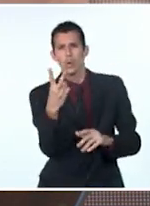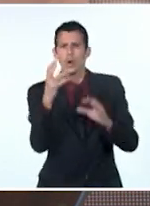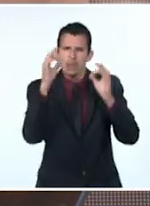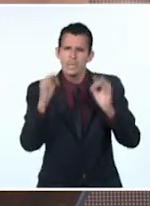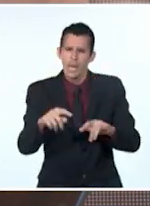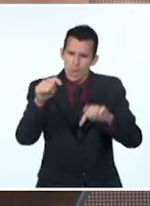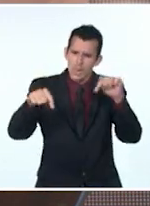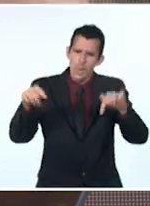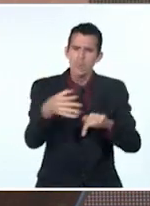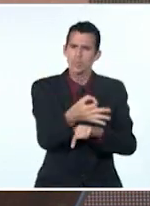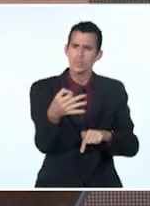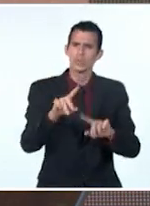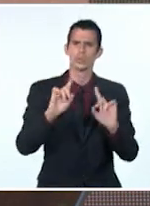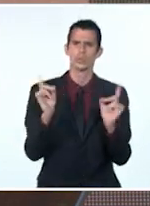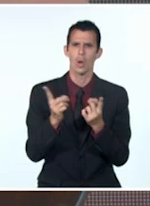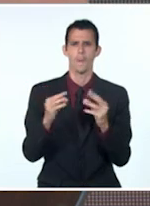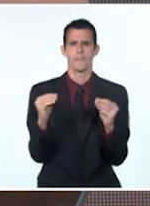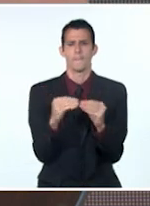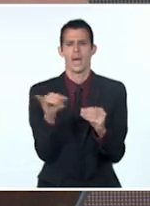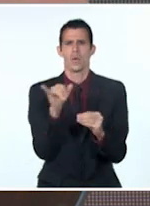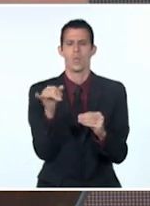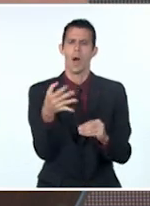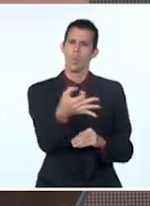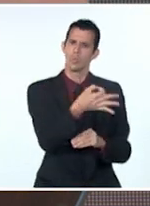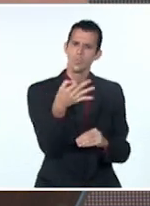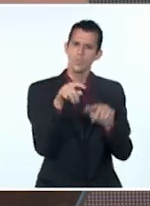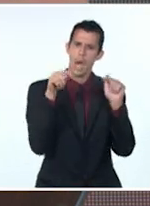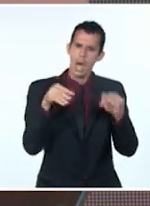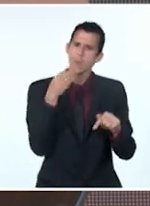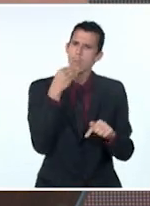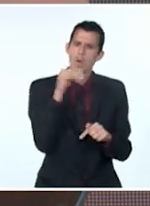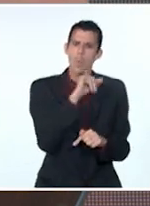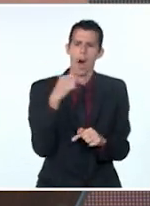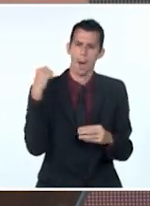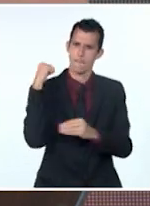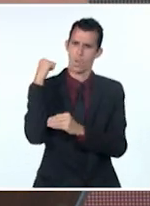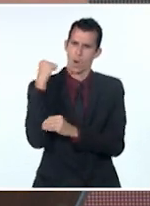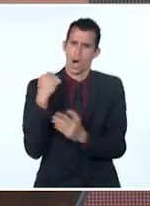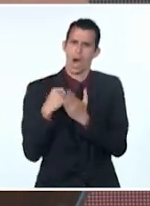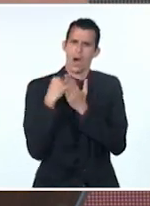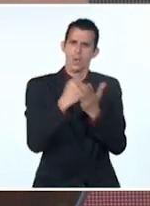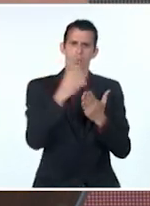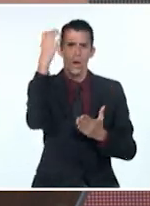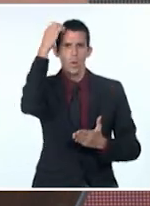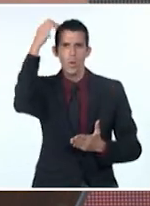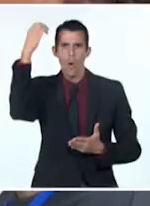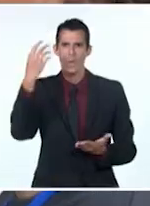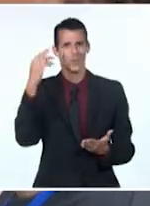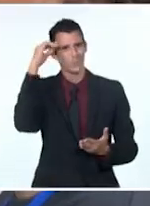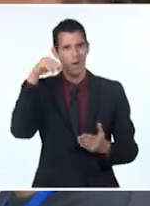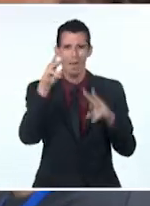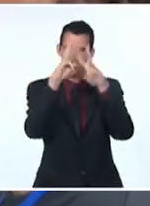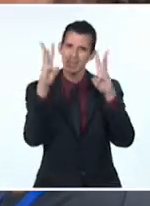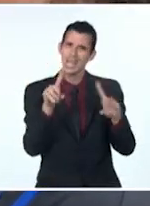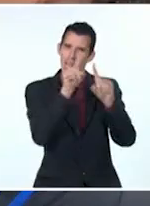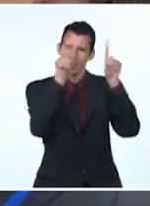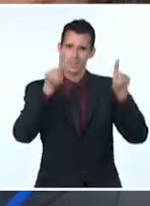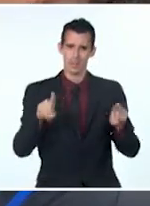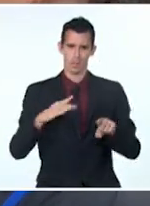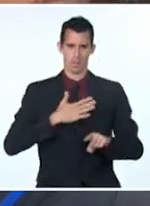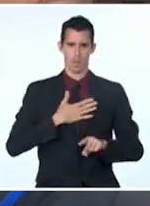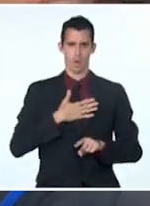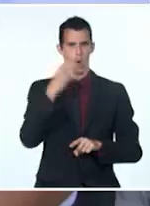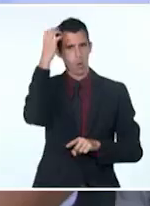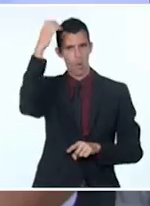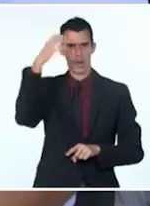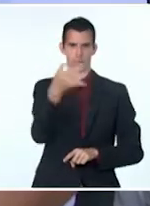del gobierno electrónico a nivel municipal, tanto en el desarrollo y actualización de los portales de gobierno como en la implementación de nuevos